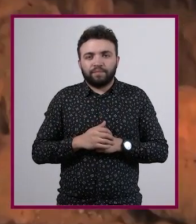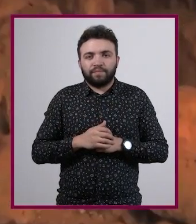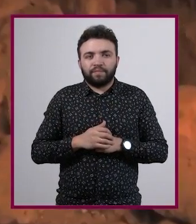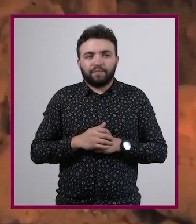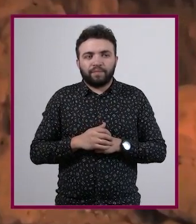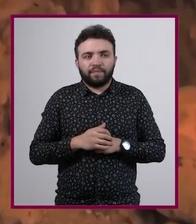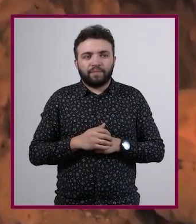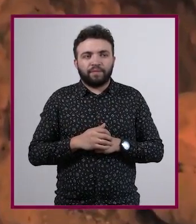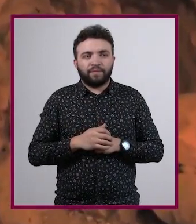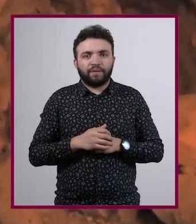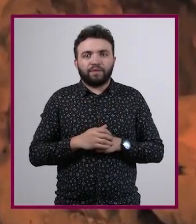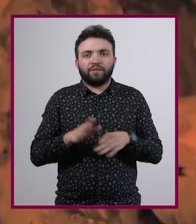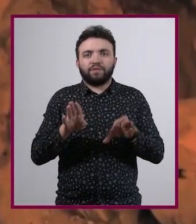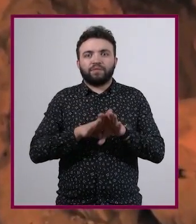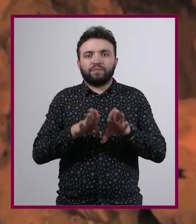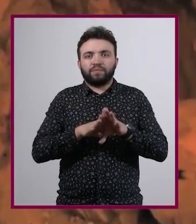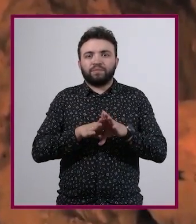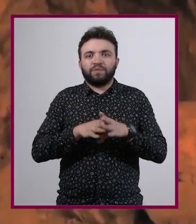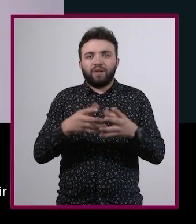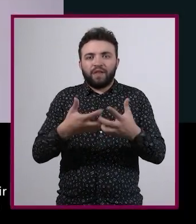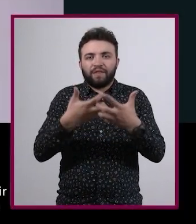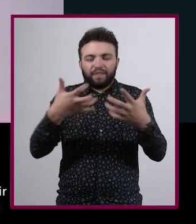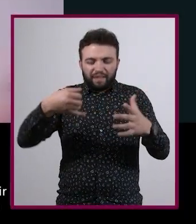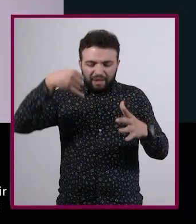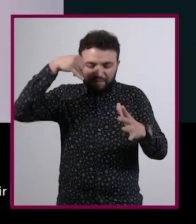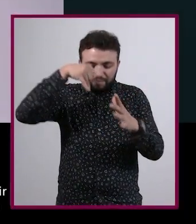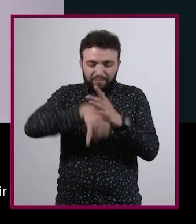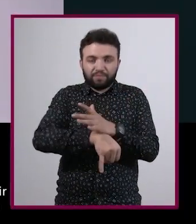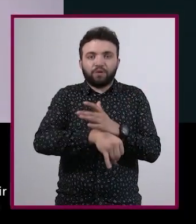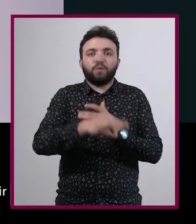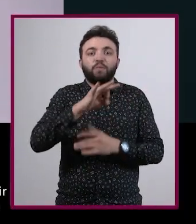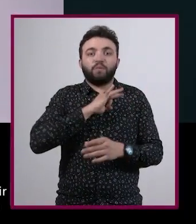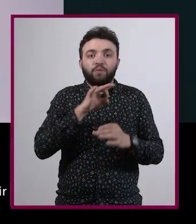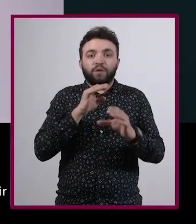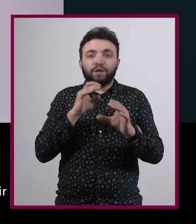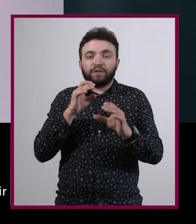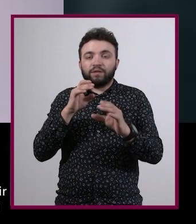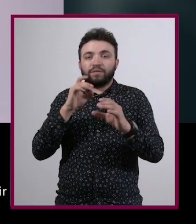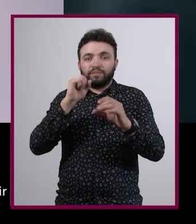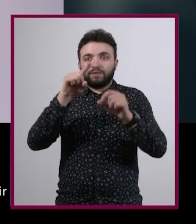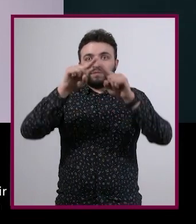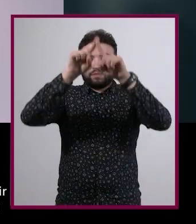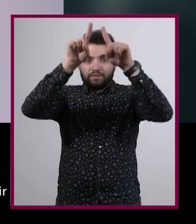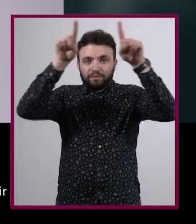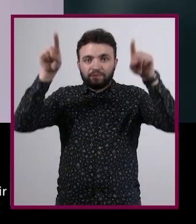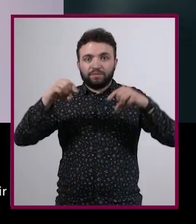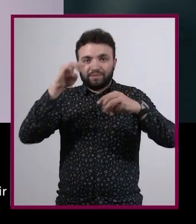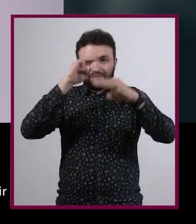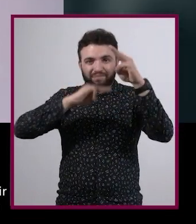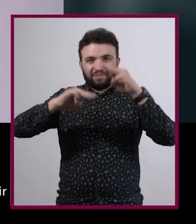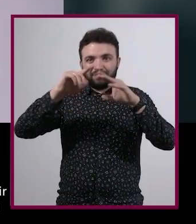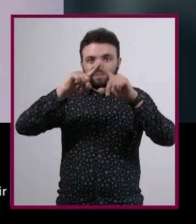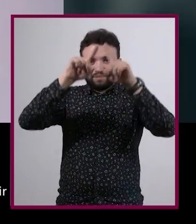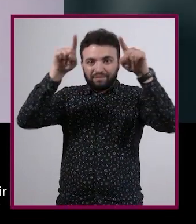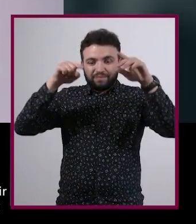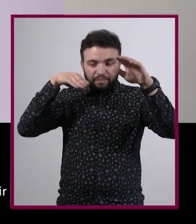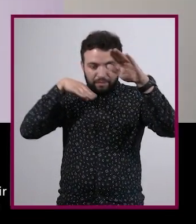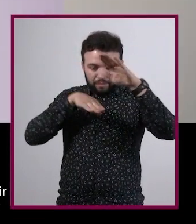son las vísceras de la tierra y son los lugares donde deambulan las fuerzas ancestrales.